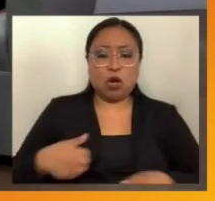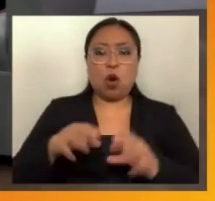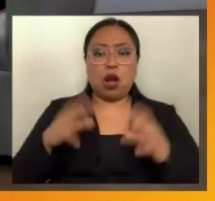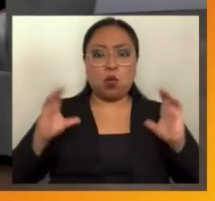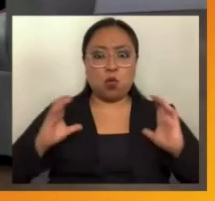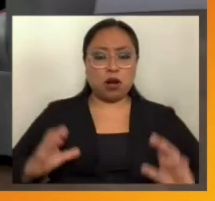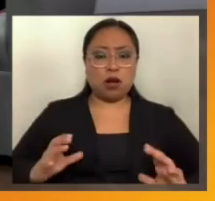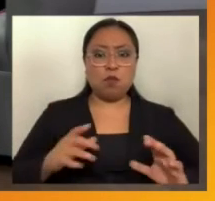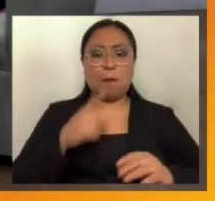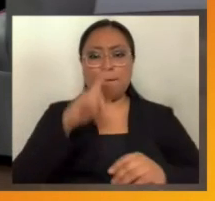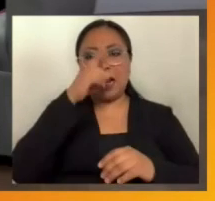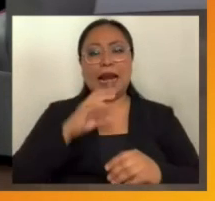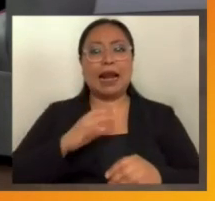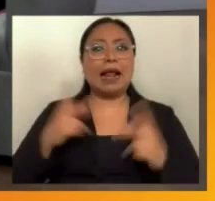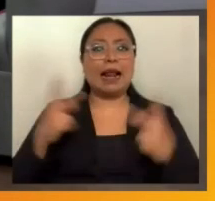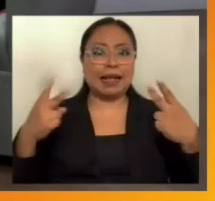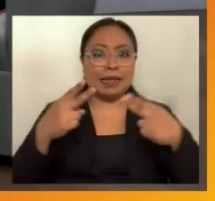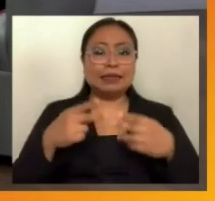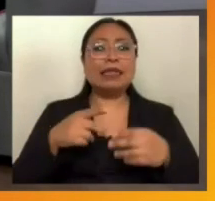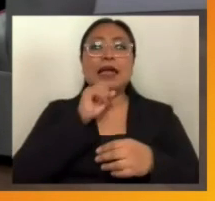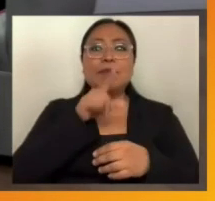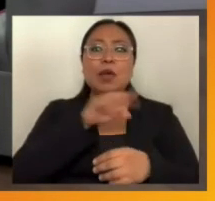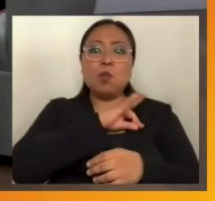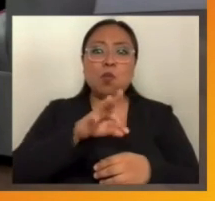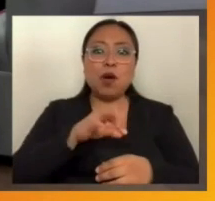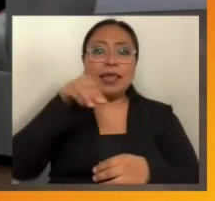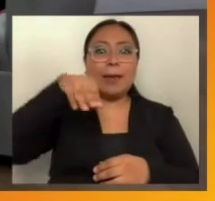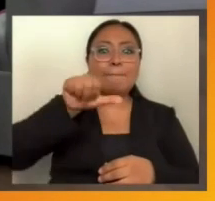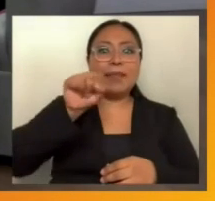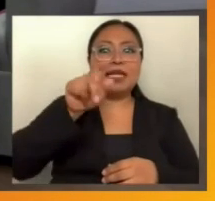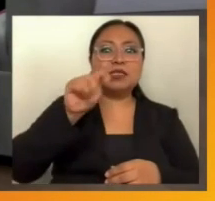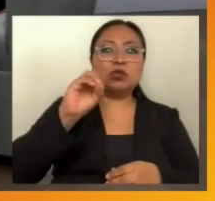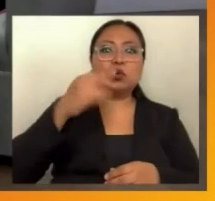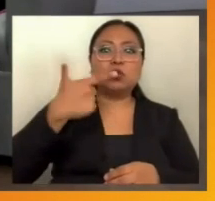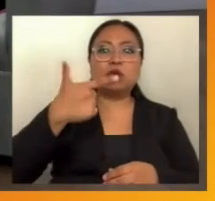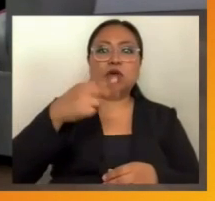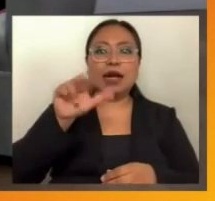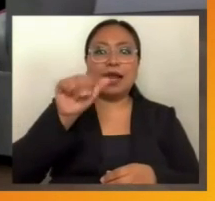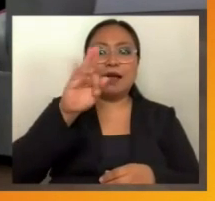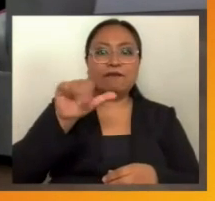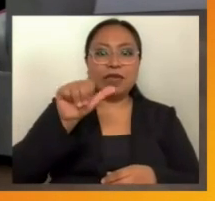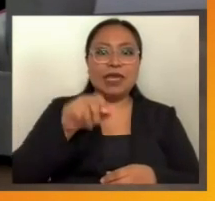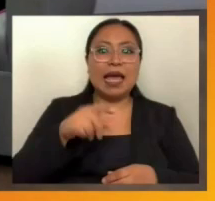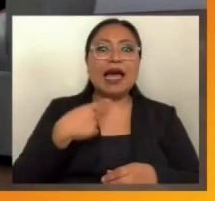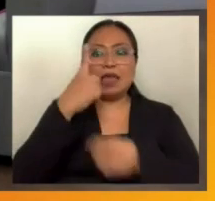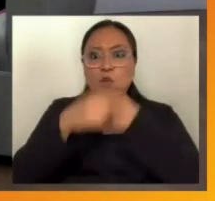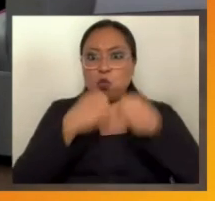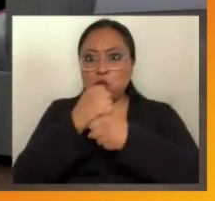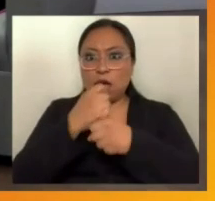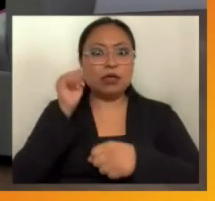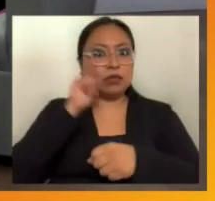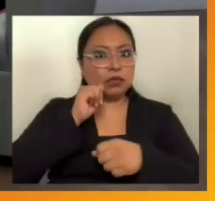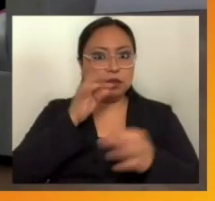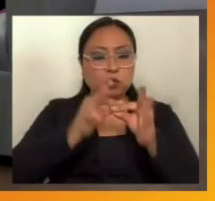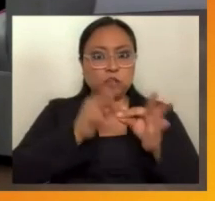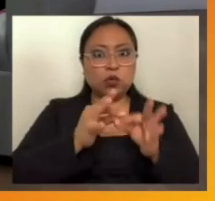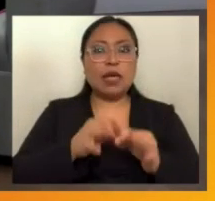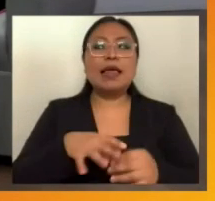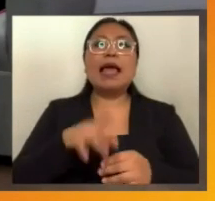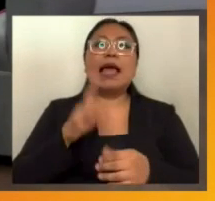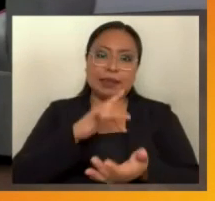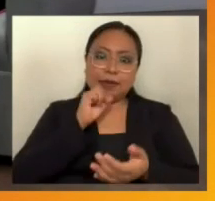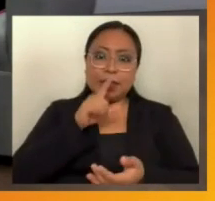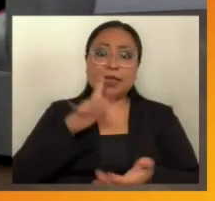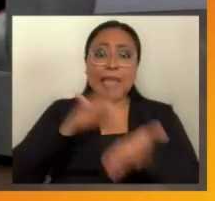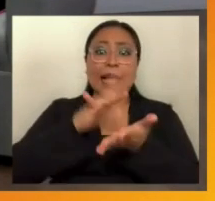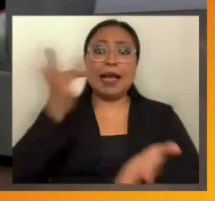Y pues ya, nada más agradecerles mucho. Pues muchísimas gracias, sobre todo a Fundación Grupo México, por esta gran invitación a